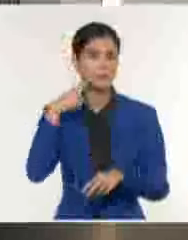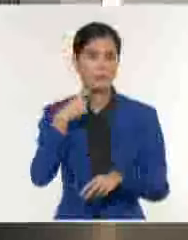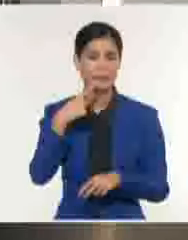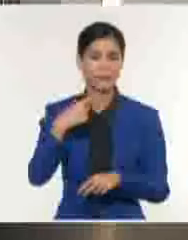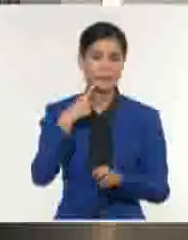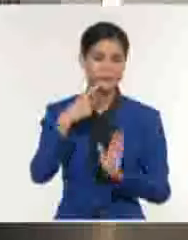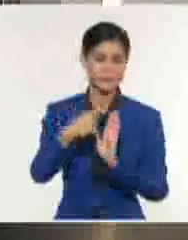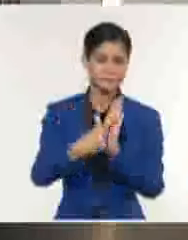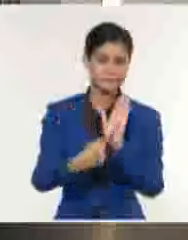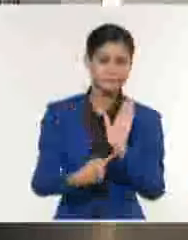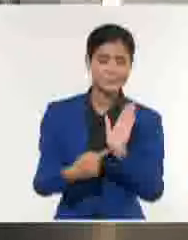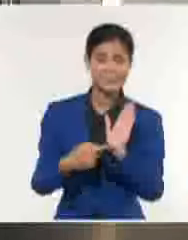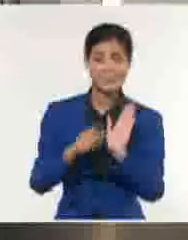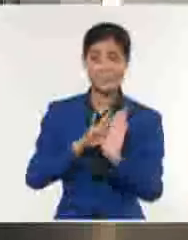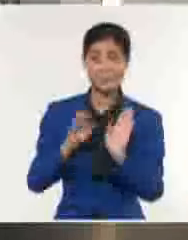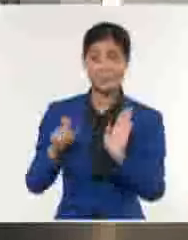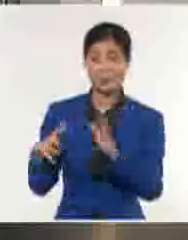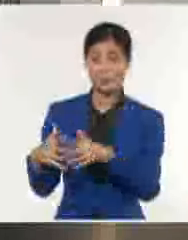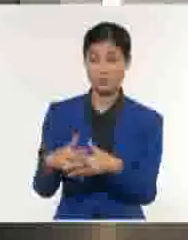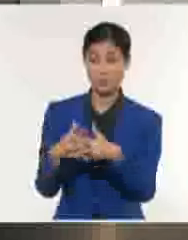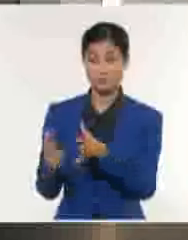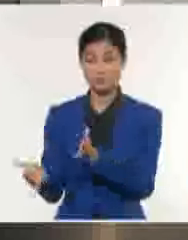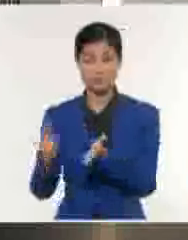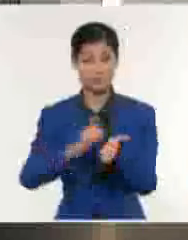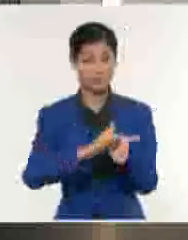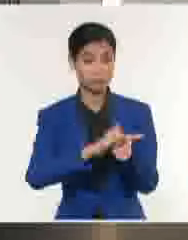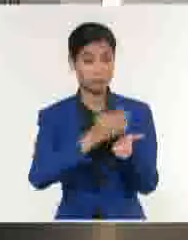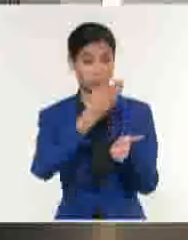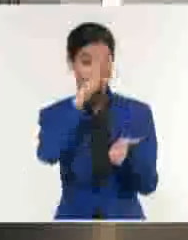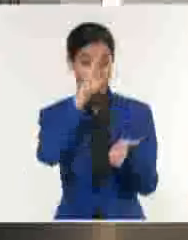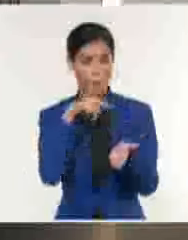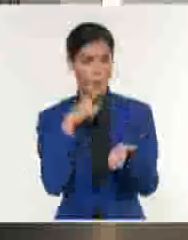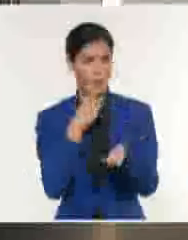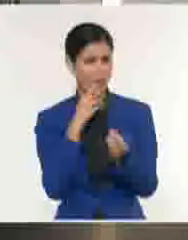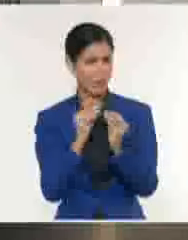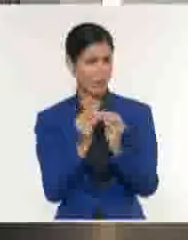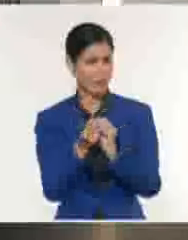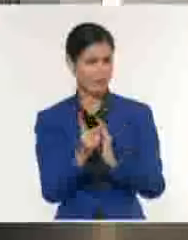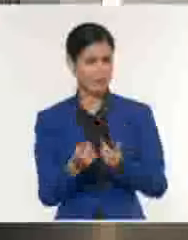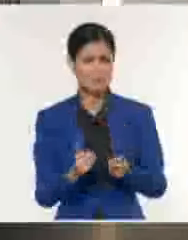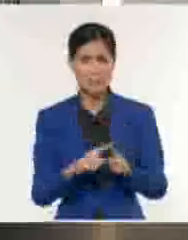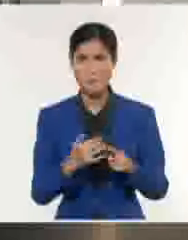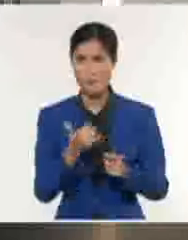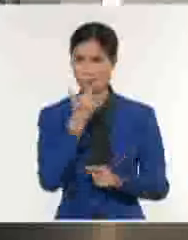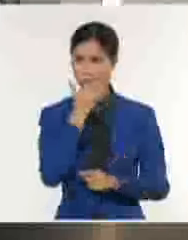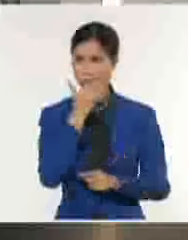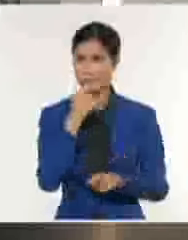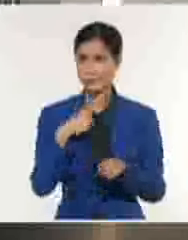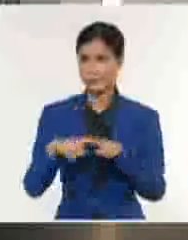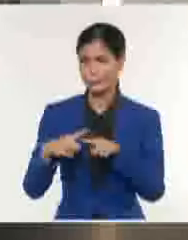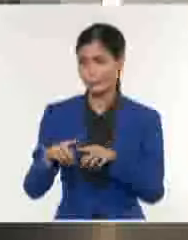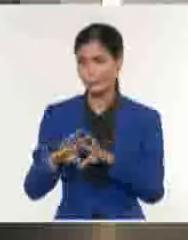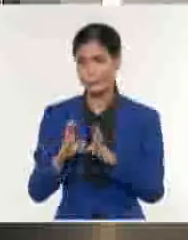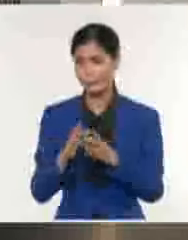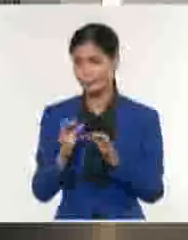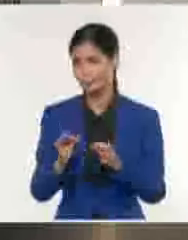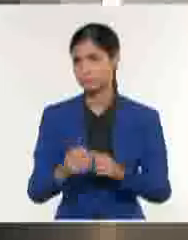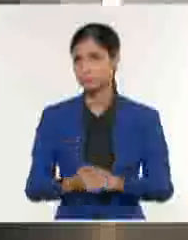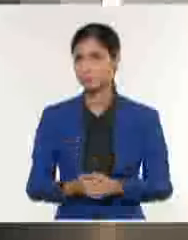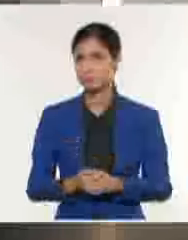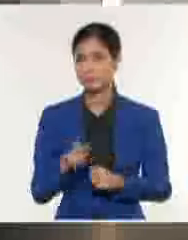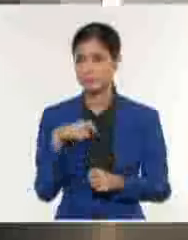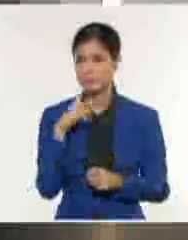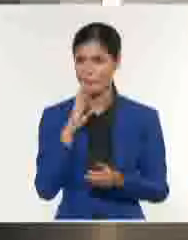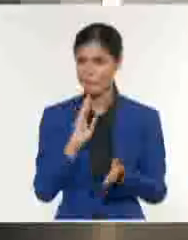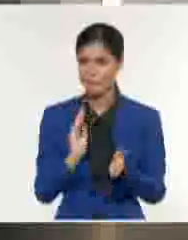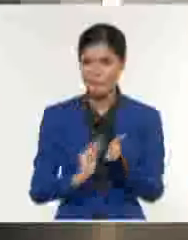Cuba eran contrarios a la política exterior de su país y no favorecían los intereses nacionales. Mentira entonces